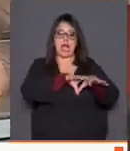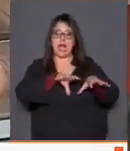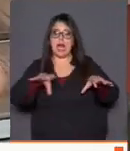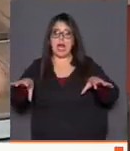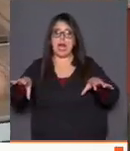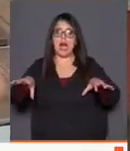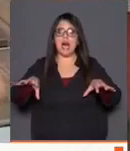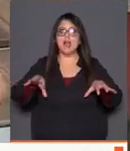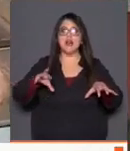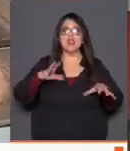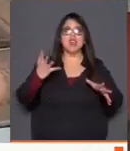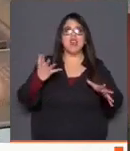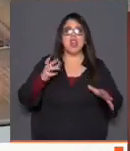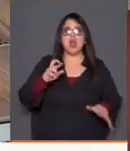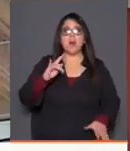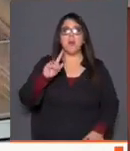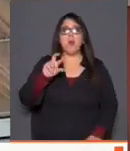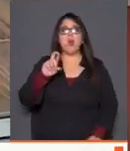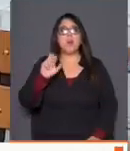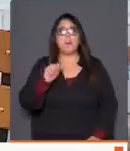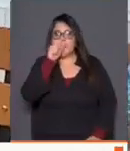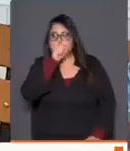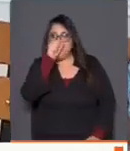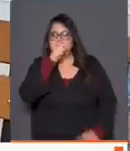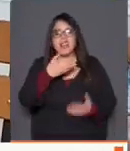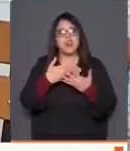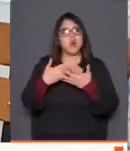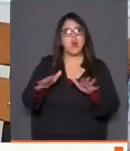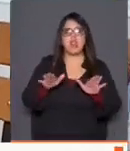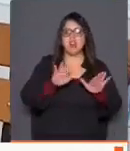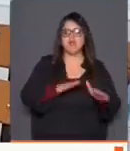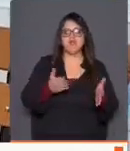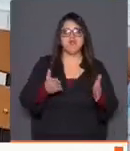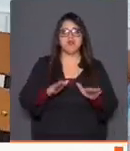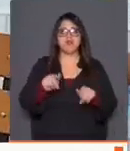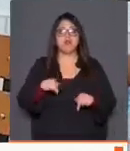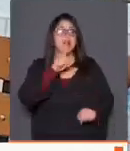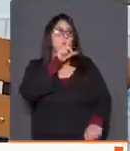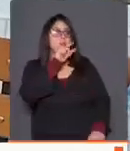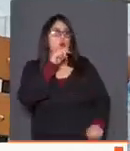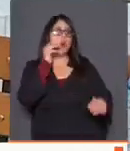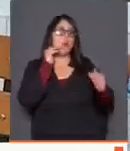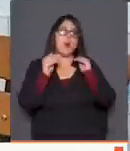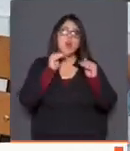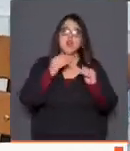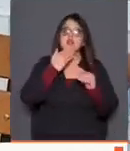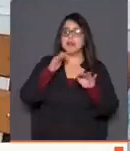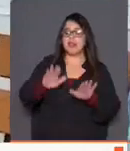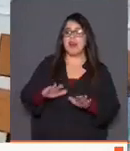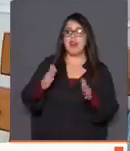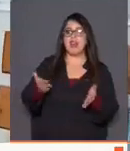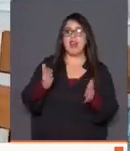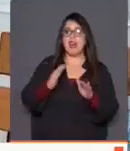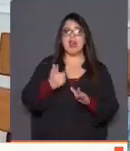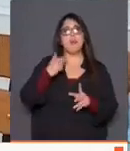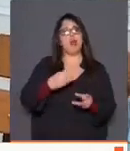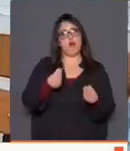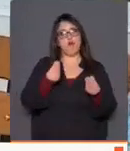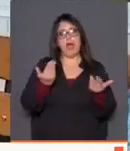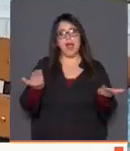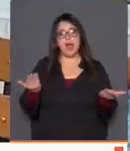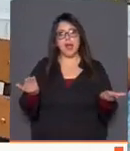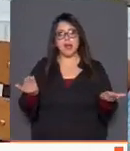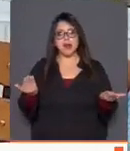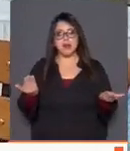bueno todo lo que está la parrilla cualquier carne el pollo como para los niños y la carne pero una buena carne se ha